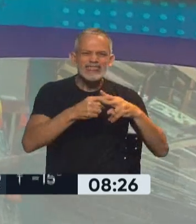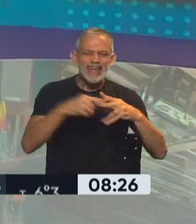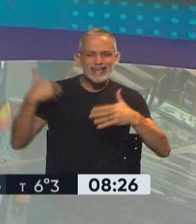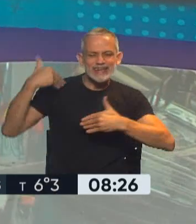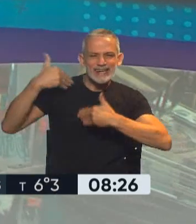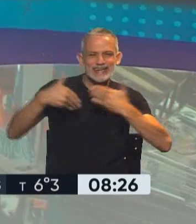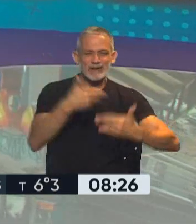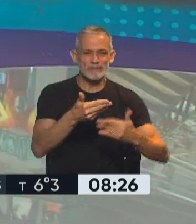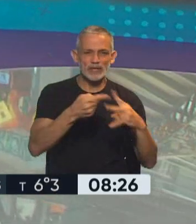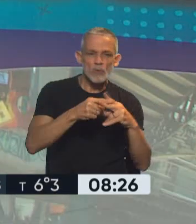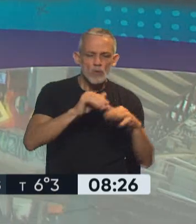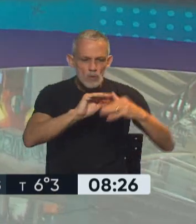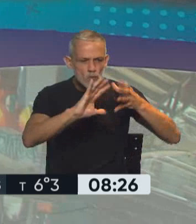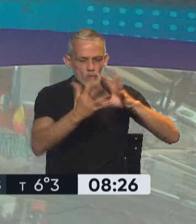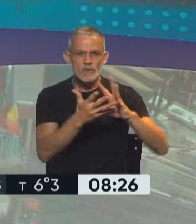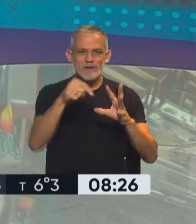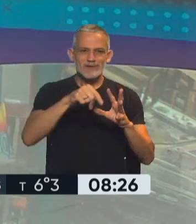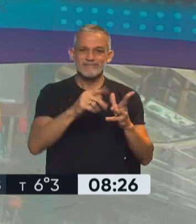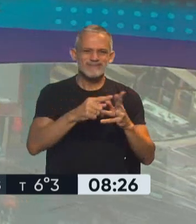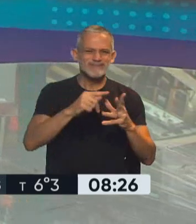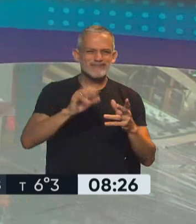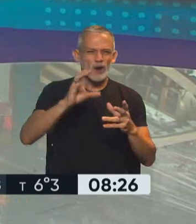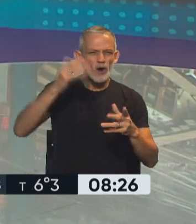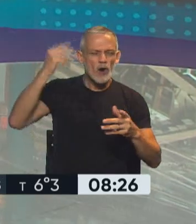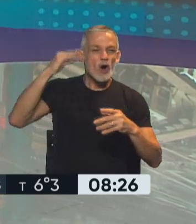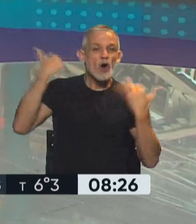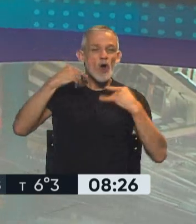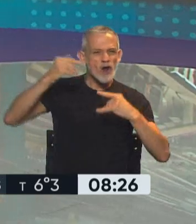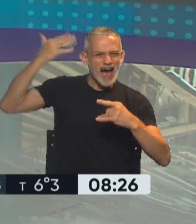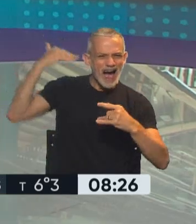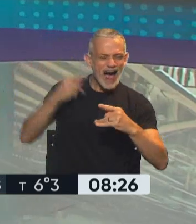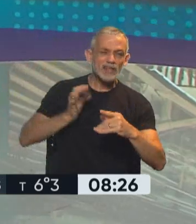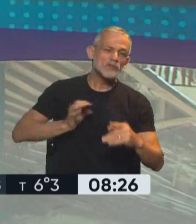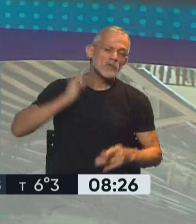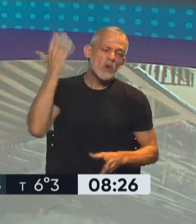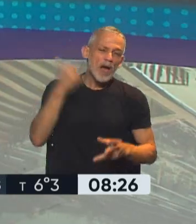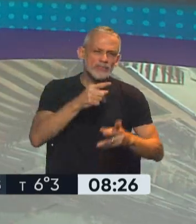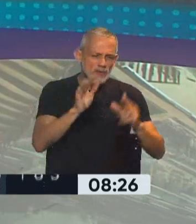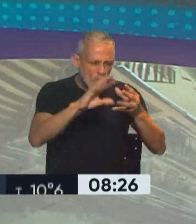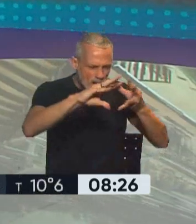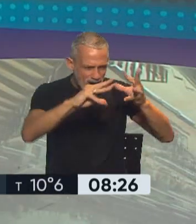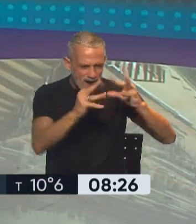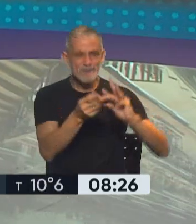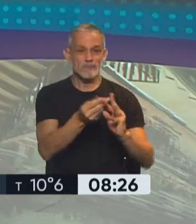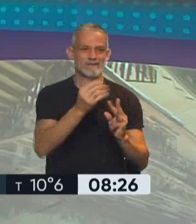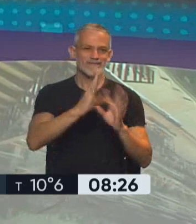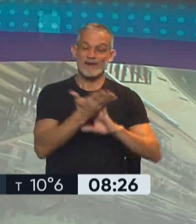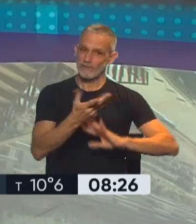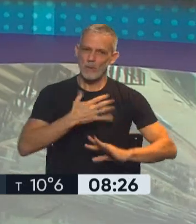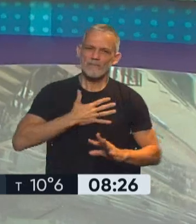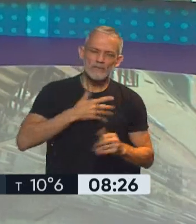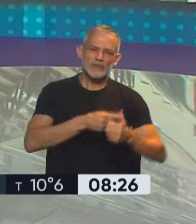técnicas que son muy de esta parte del mundo, precolombinas y demás. Y me parece que son una fuente como para tener en cuenta,